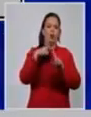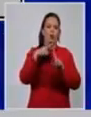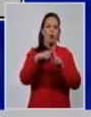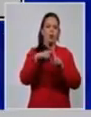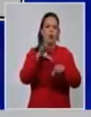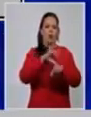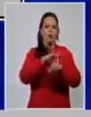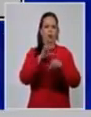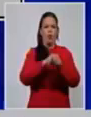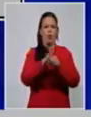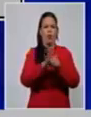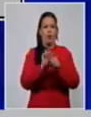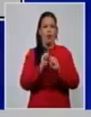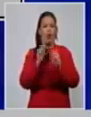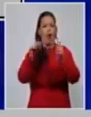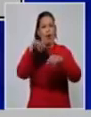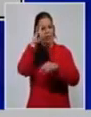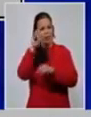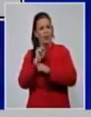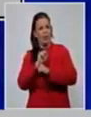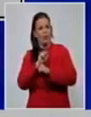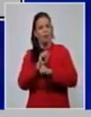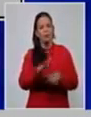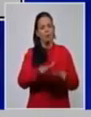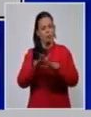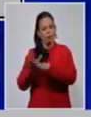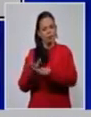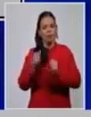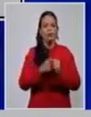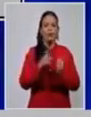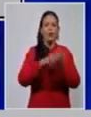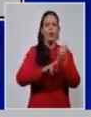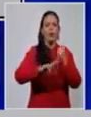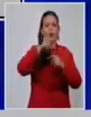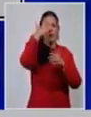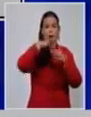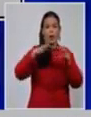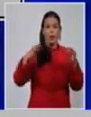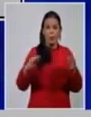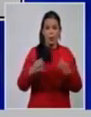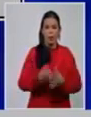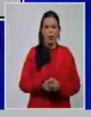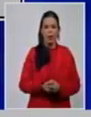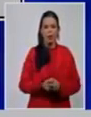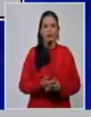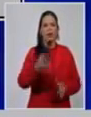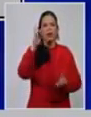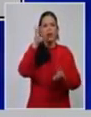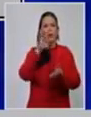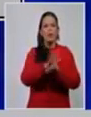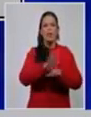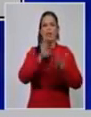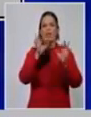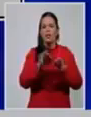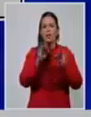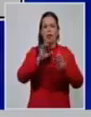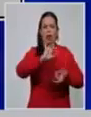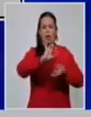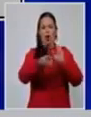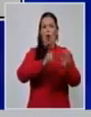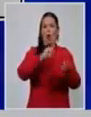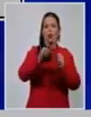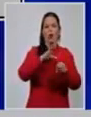Artemisa, que es una provincia que ha estado yendo hacia el control de la enfermedad,